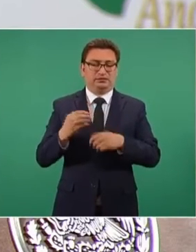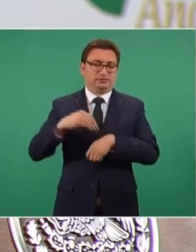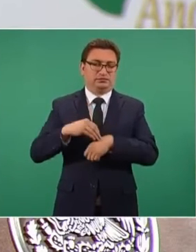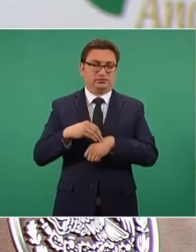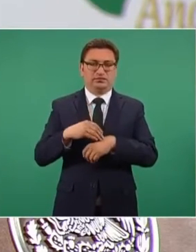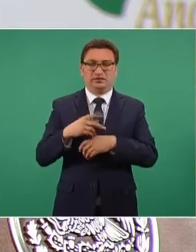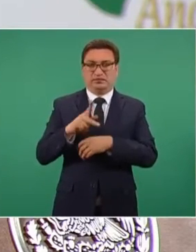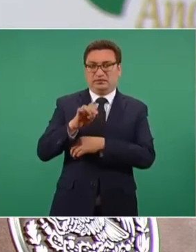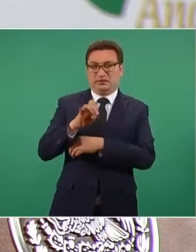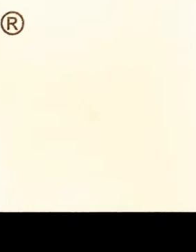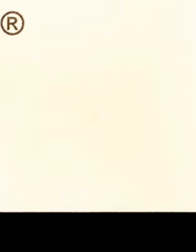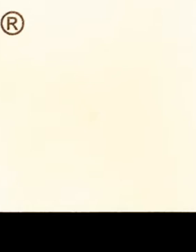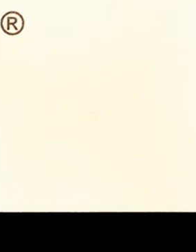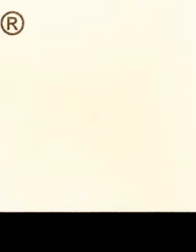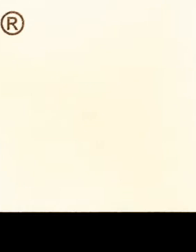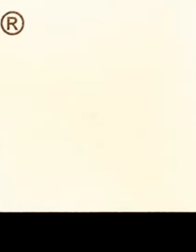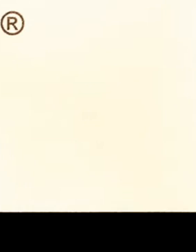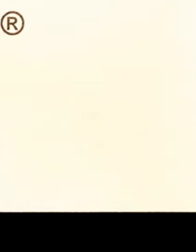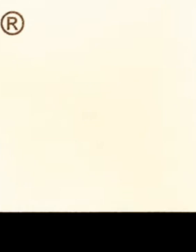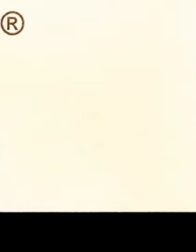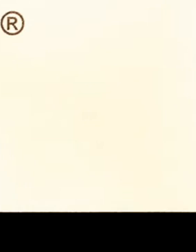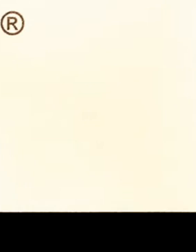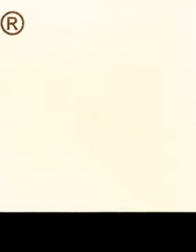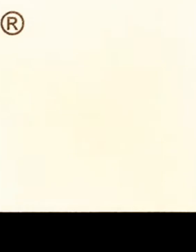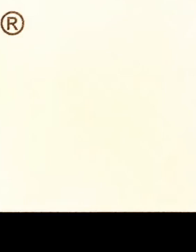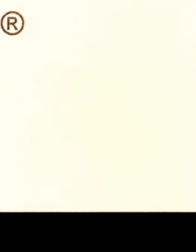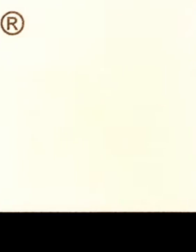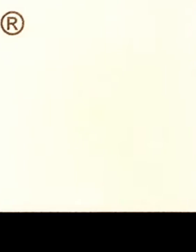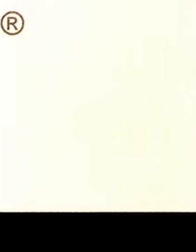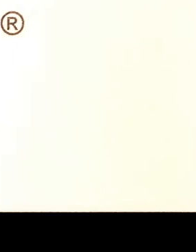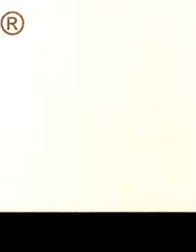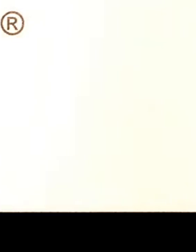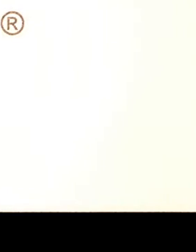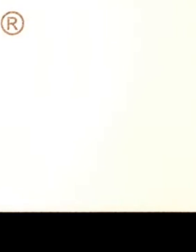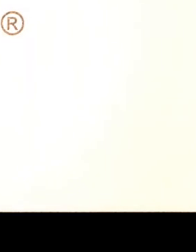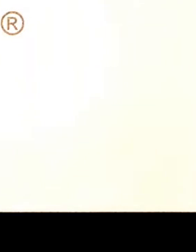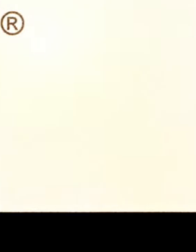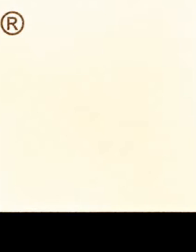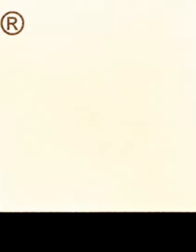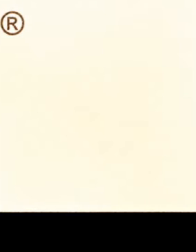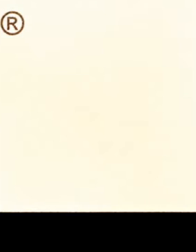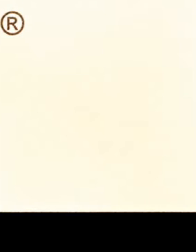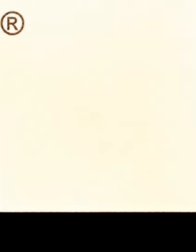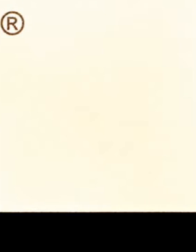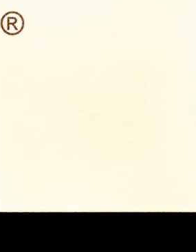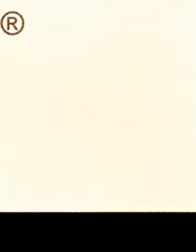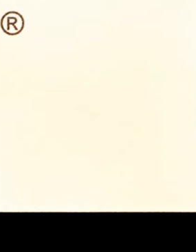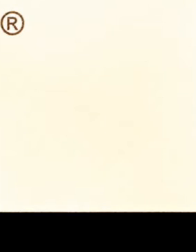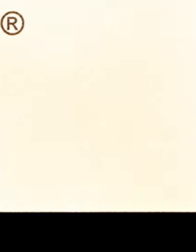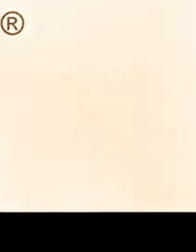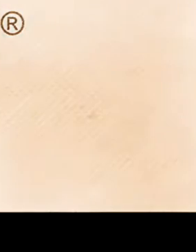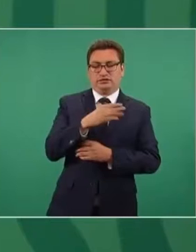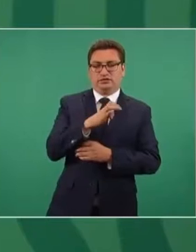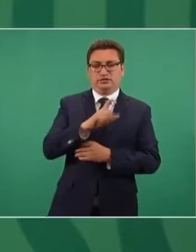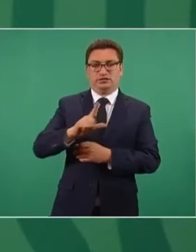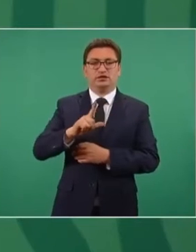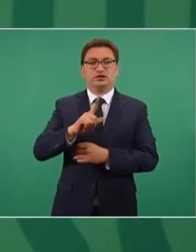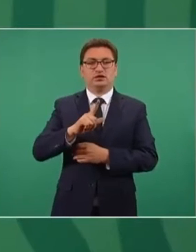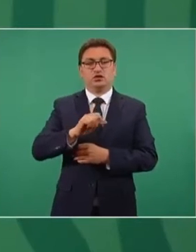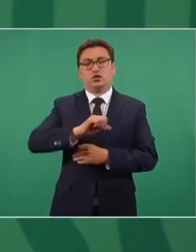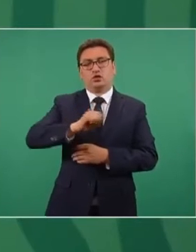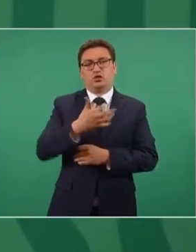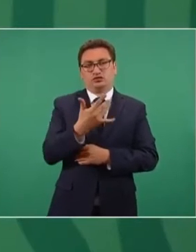Y Pemex aportó el 50% y Shell el